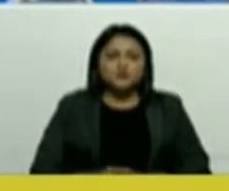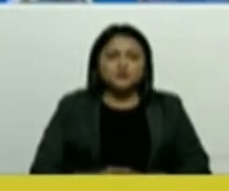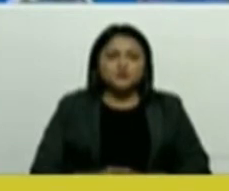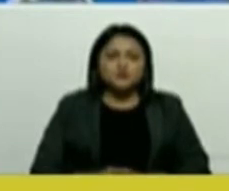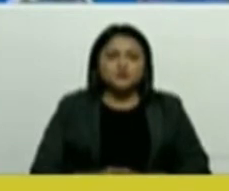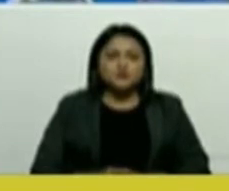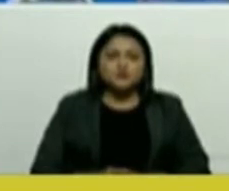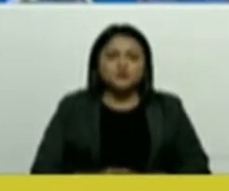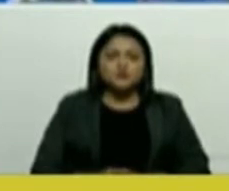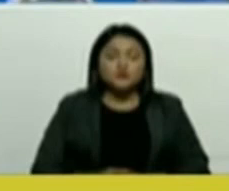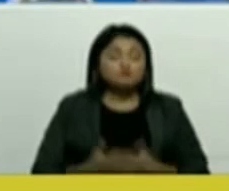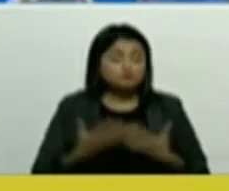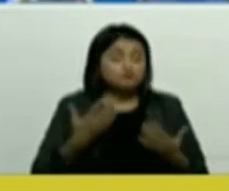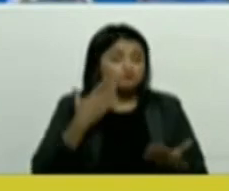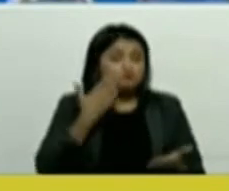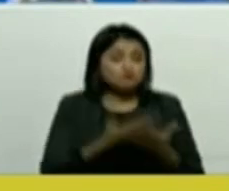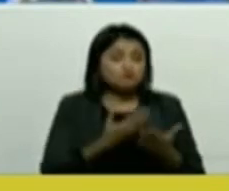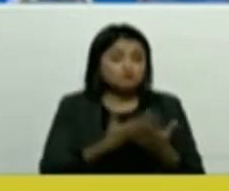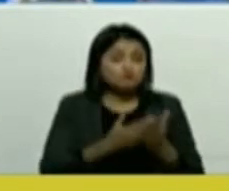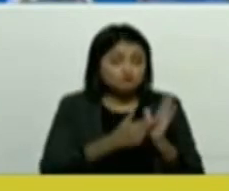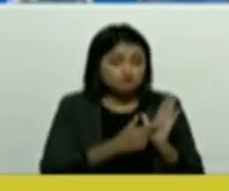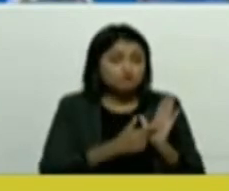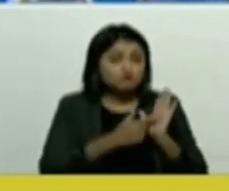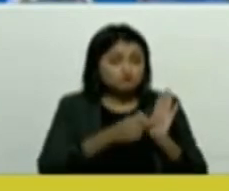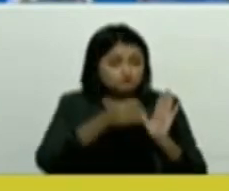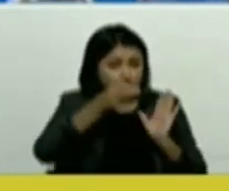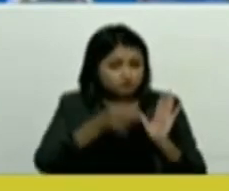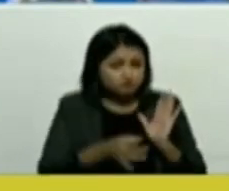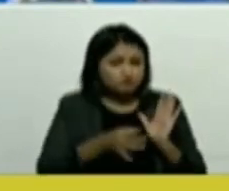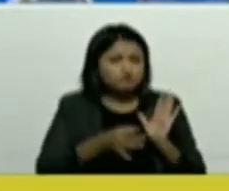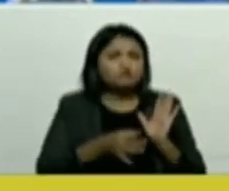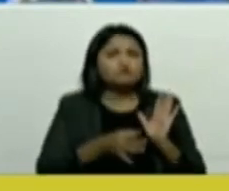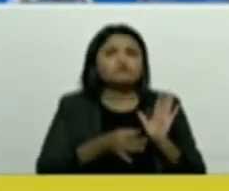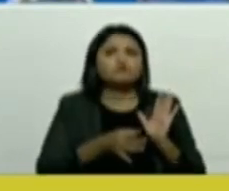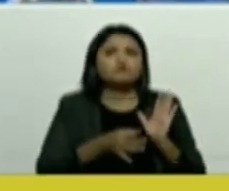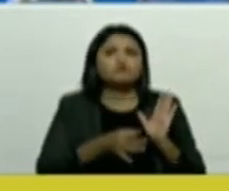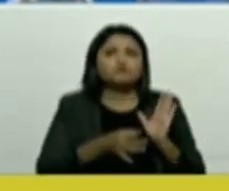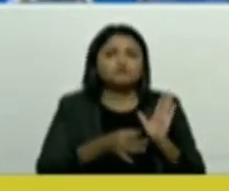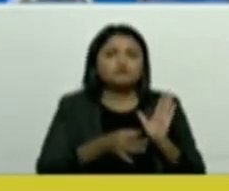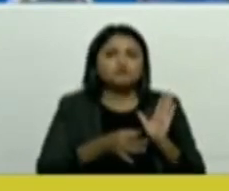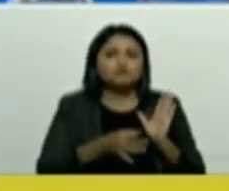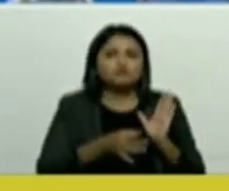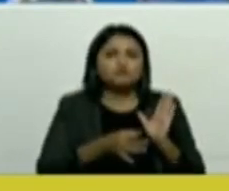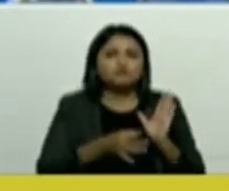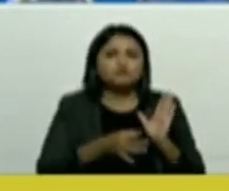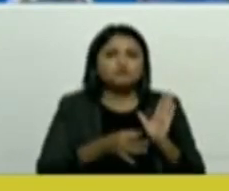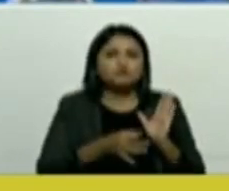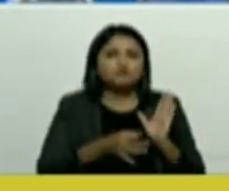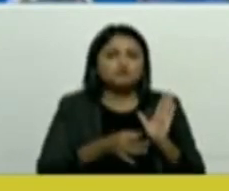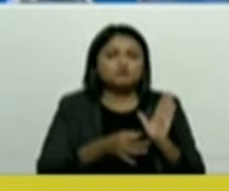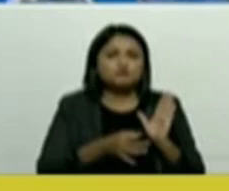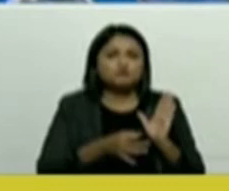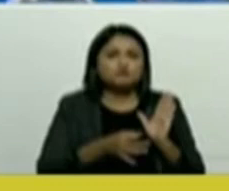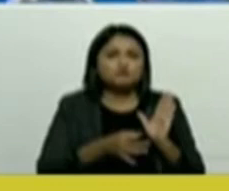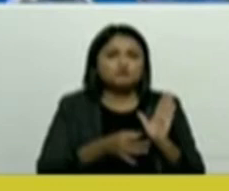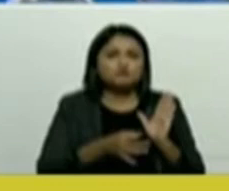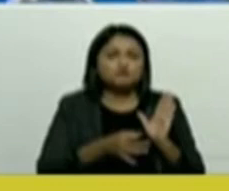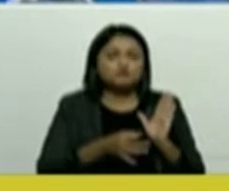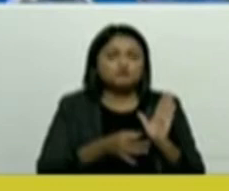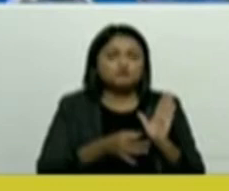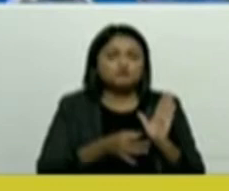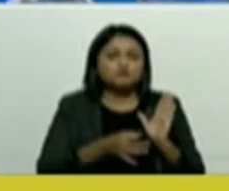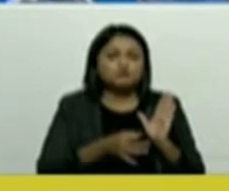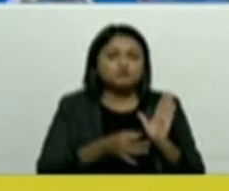in practice, quien ha demostrado en la práctica, that Hugo